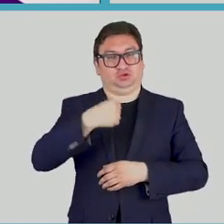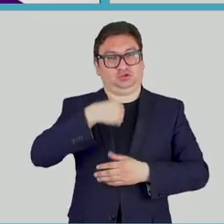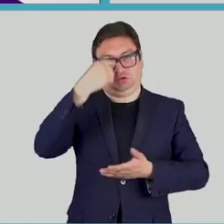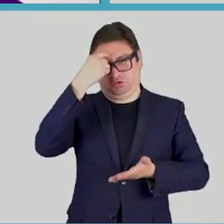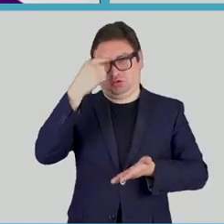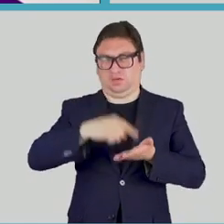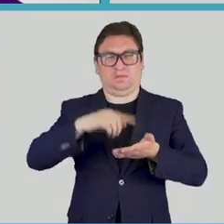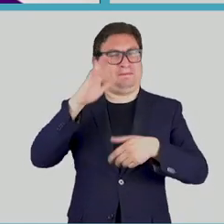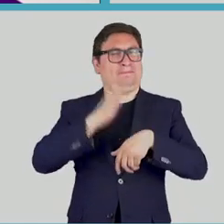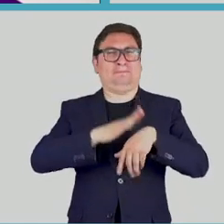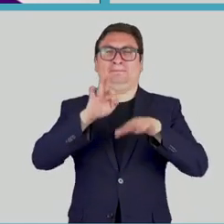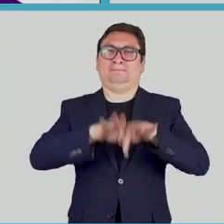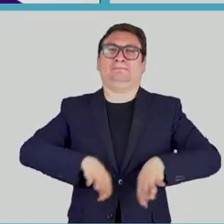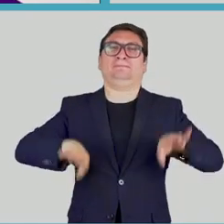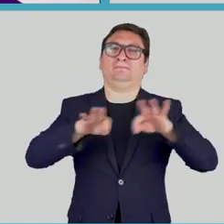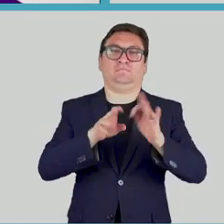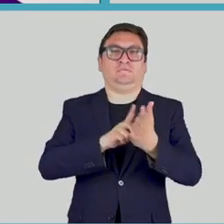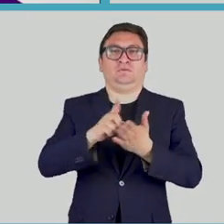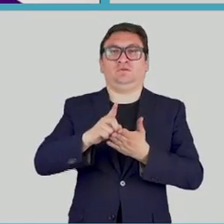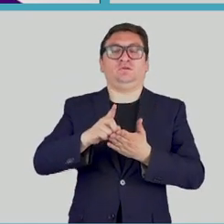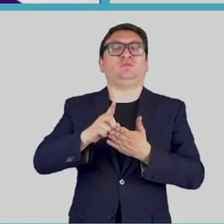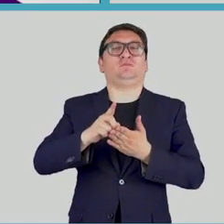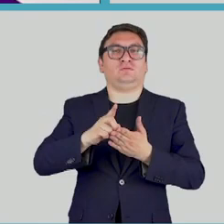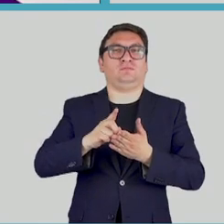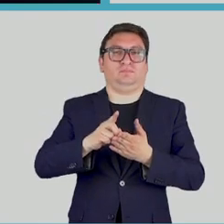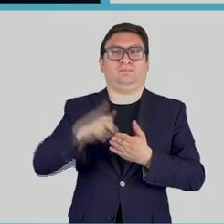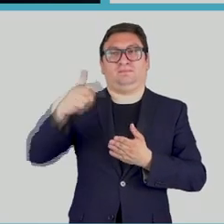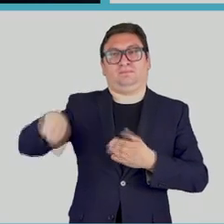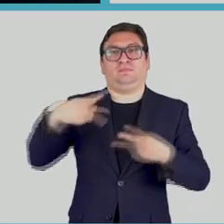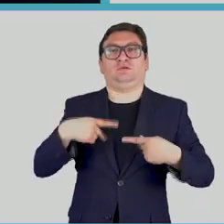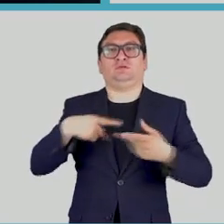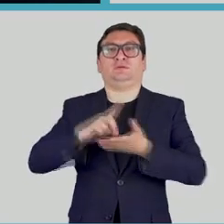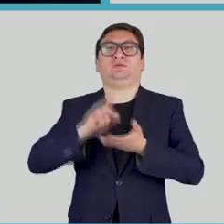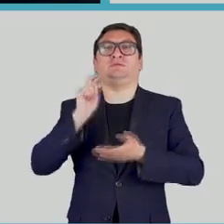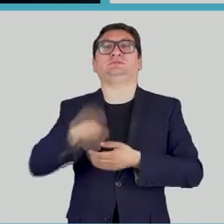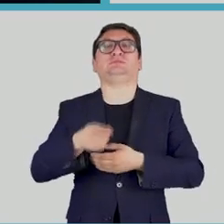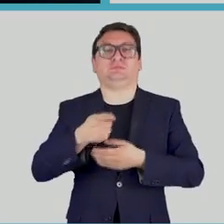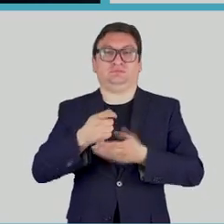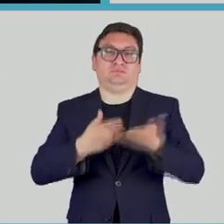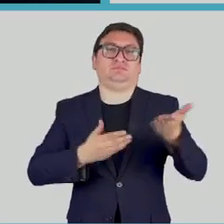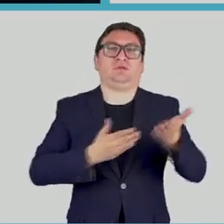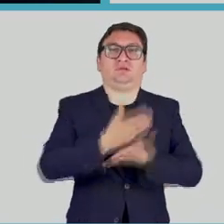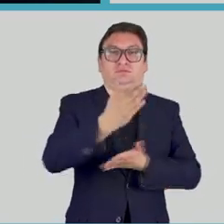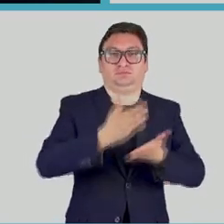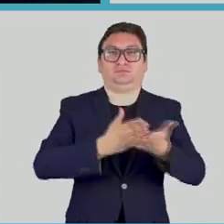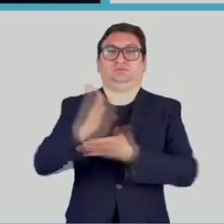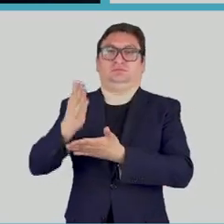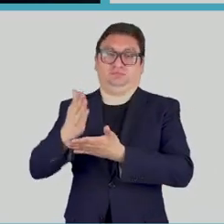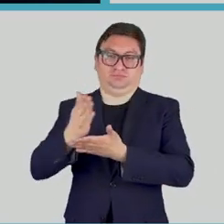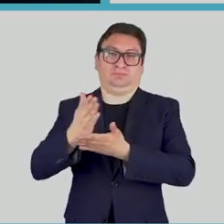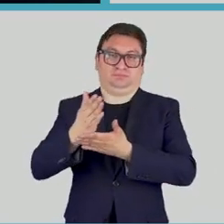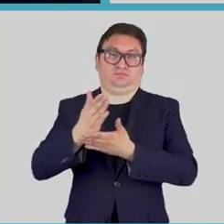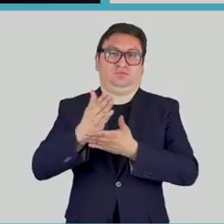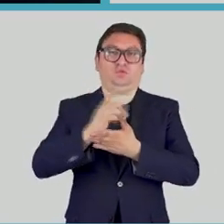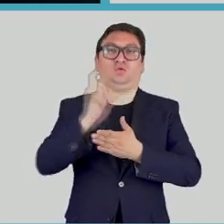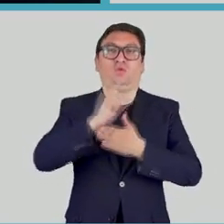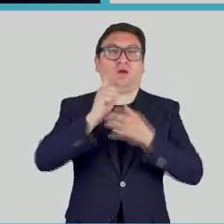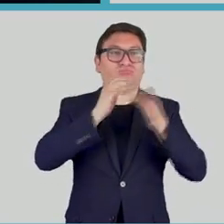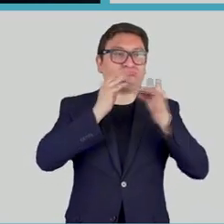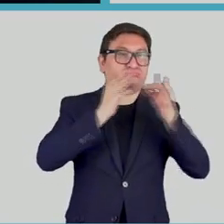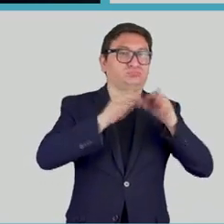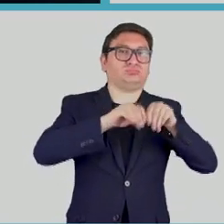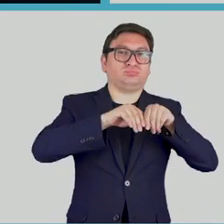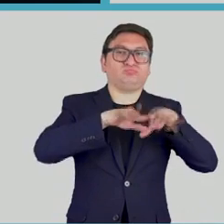yo creo más importantes derechos de las audiencias con discapacidad que se está accesibilidad que deben de darle todos los